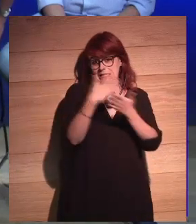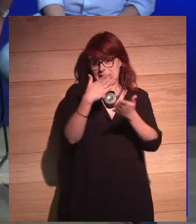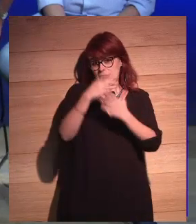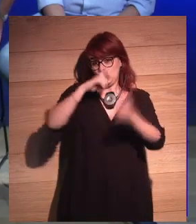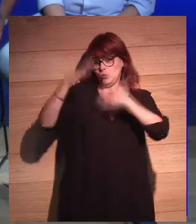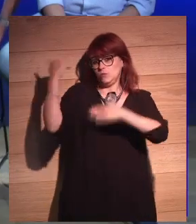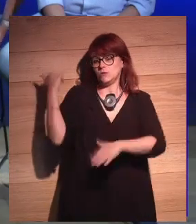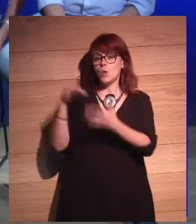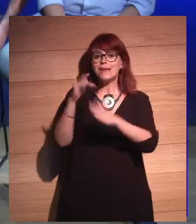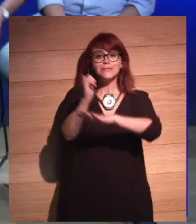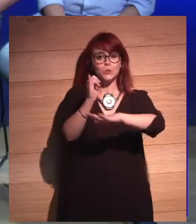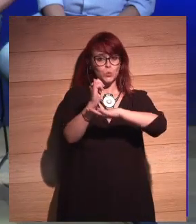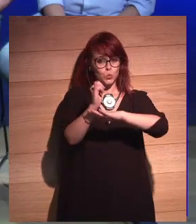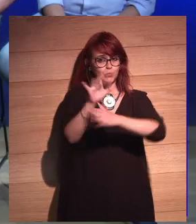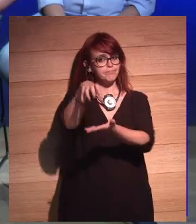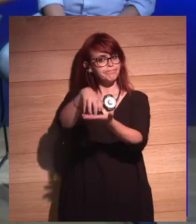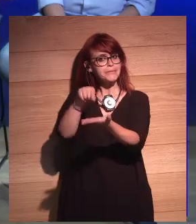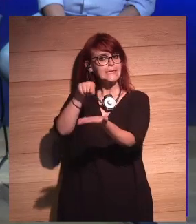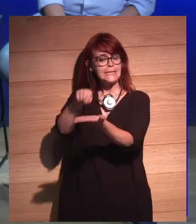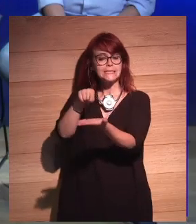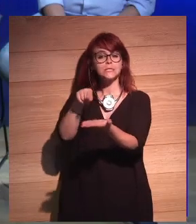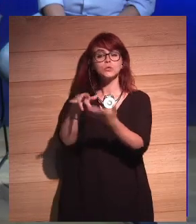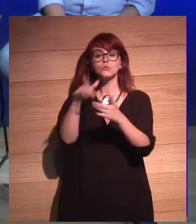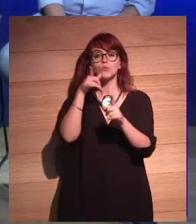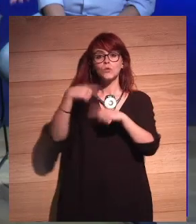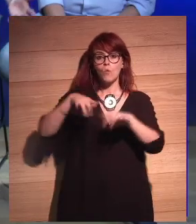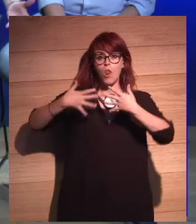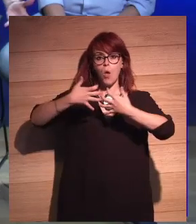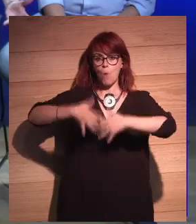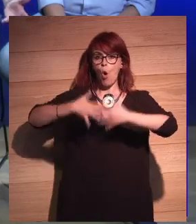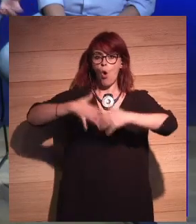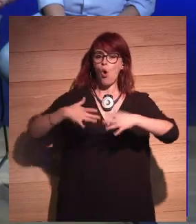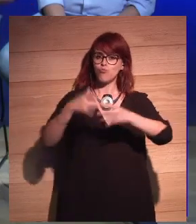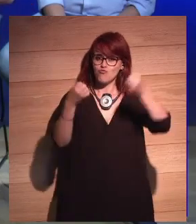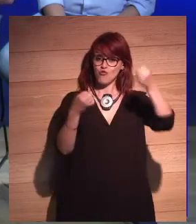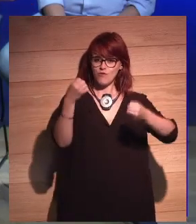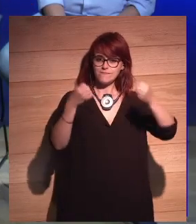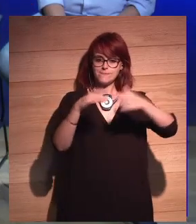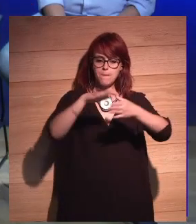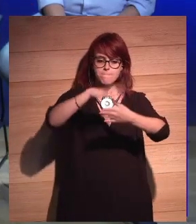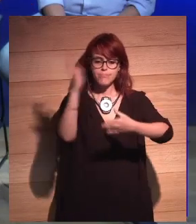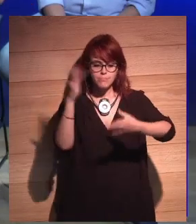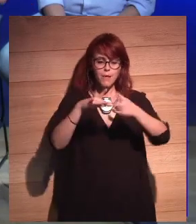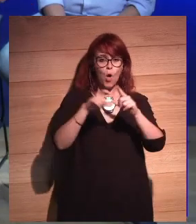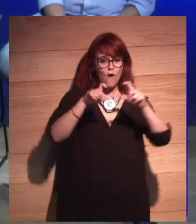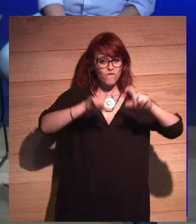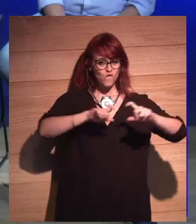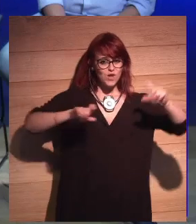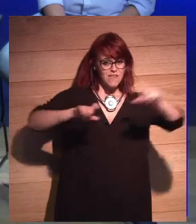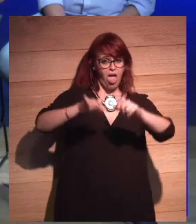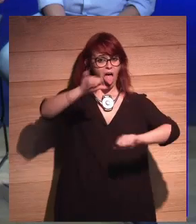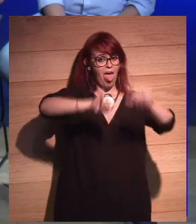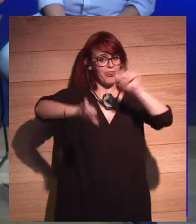un colegio, en un instituto, donde abríamos el motor de un coche, cambiábamos las bujías, cambiábamos el